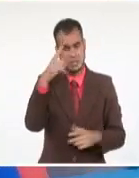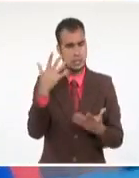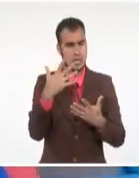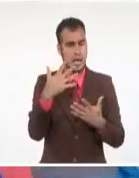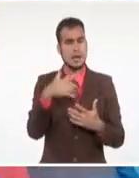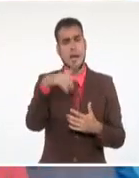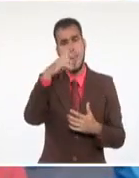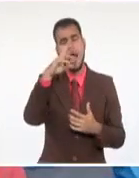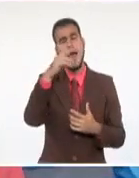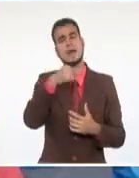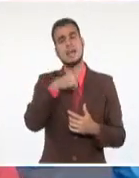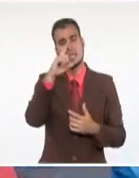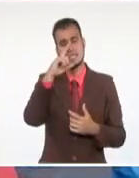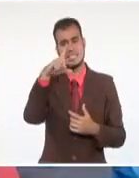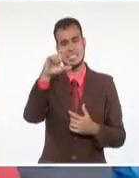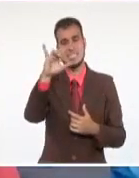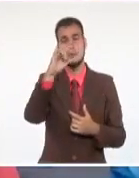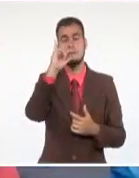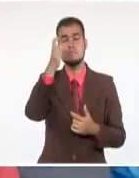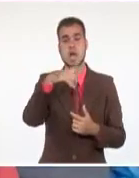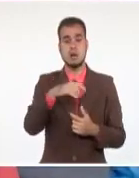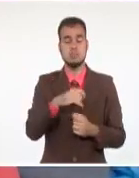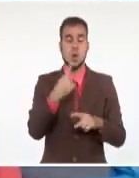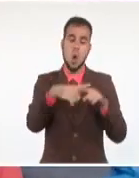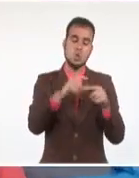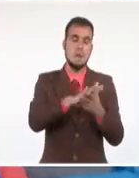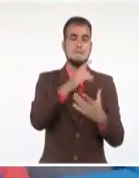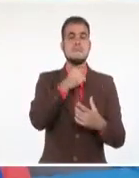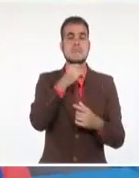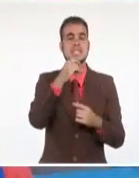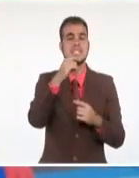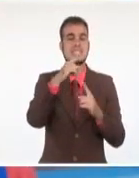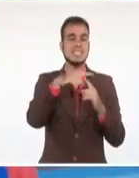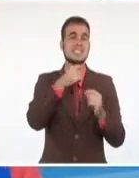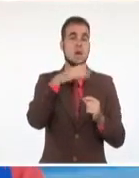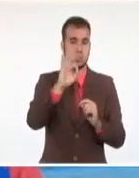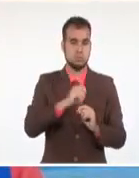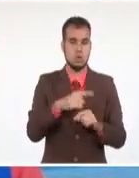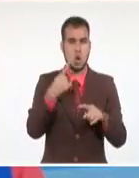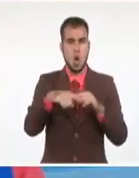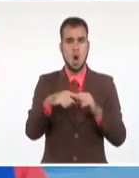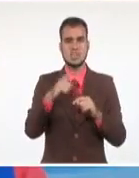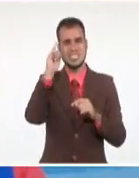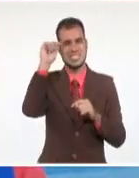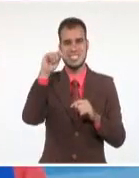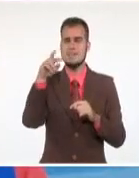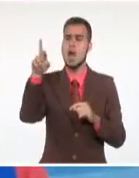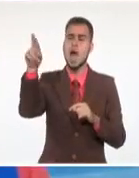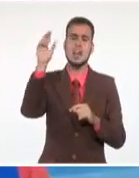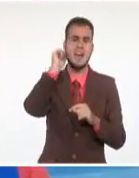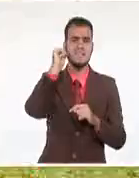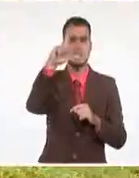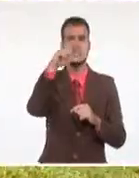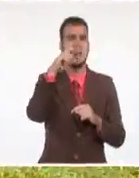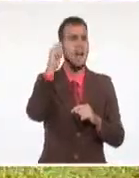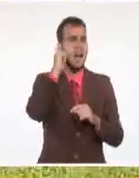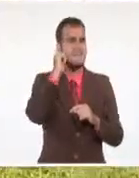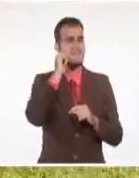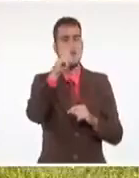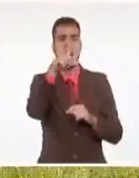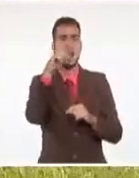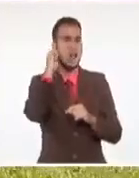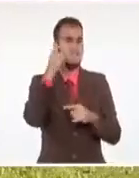Arencibia y el caso de Mateo. Y estamos pensando en los jardines a Yasniel en el left field, Guiver en el center